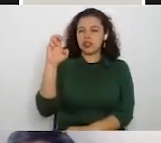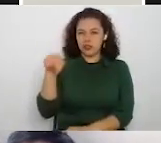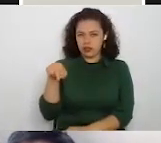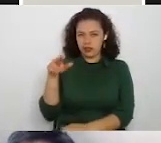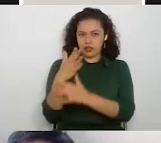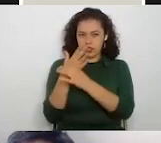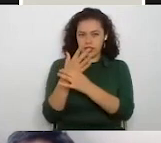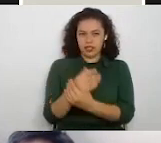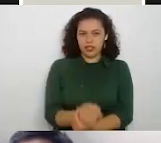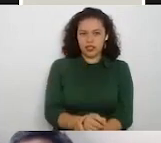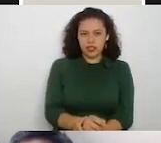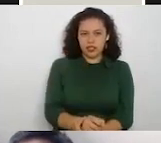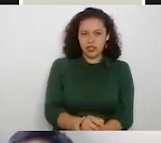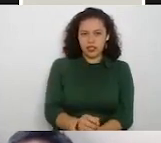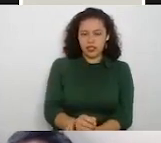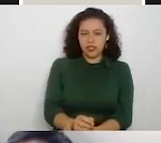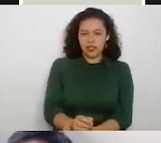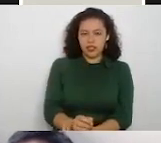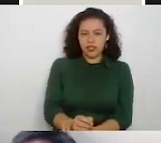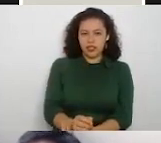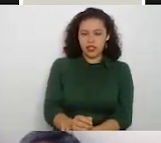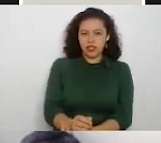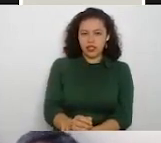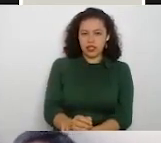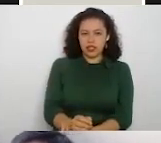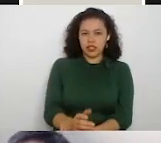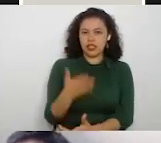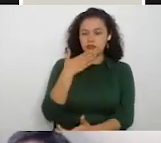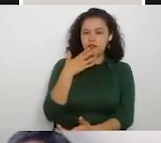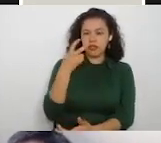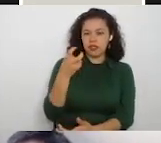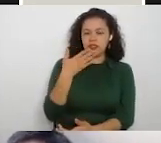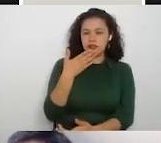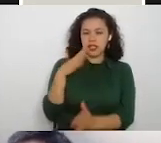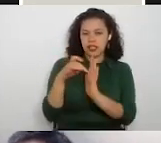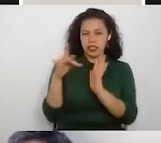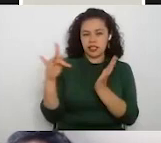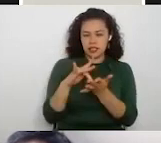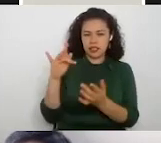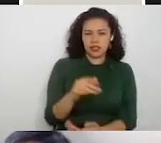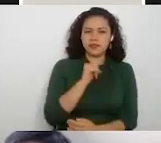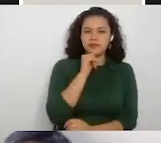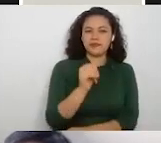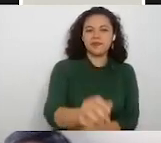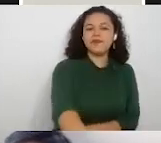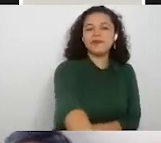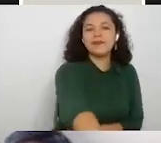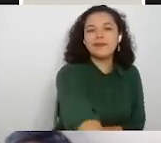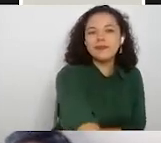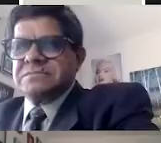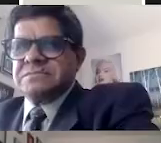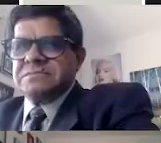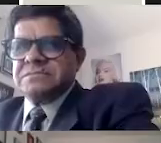¿En donde dice introducción? Sí. Ah, muy bien. Gracias. Por nada.